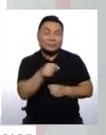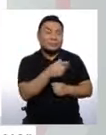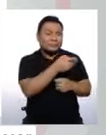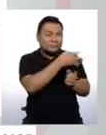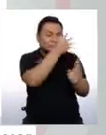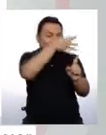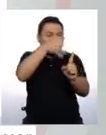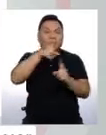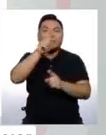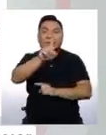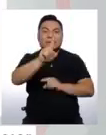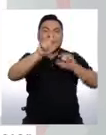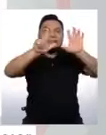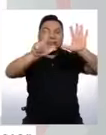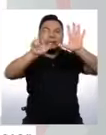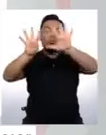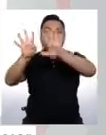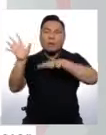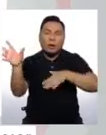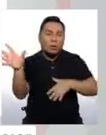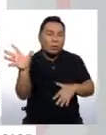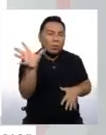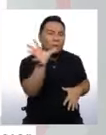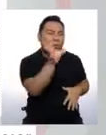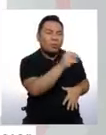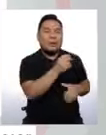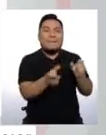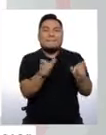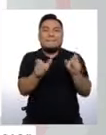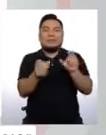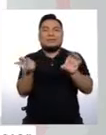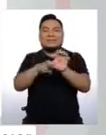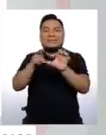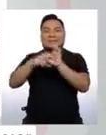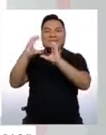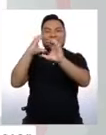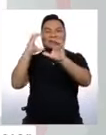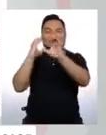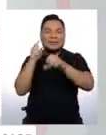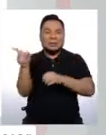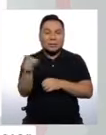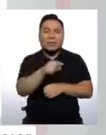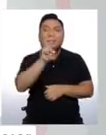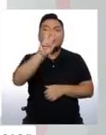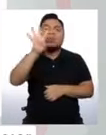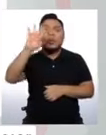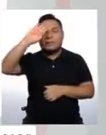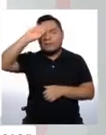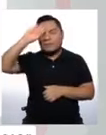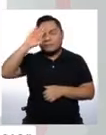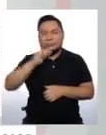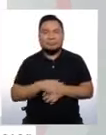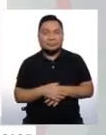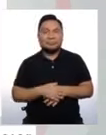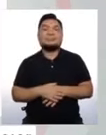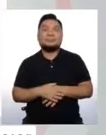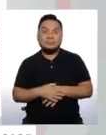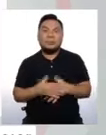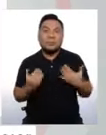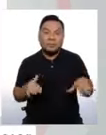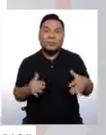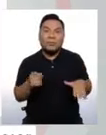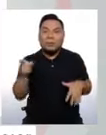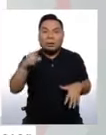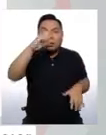179 en la estación matellini del metropolitano positivo entonces estamos